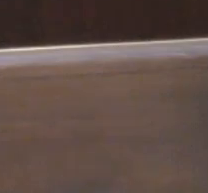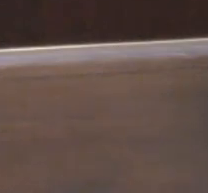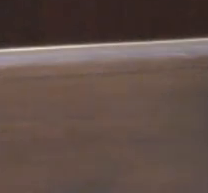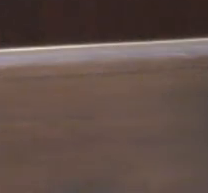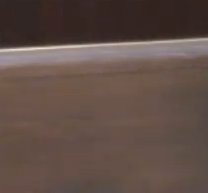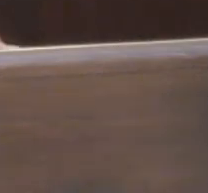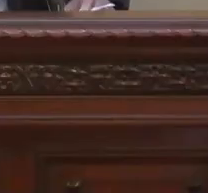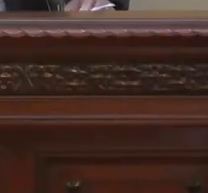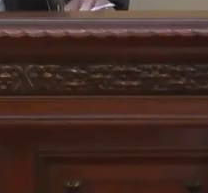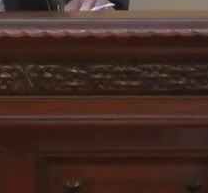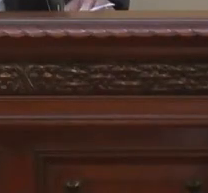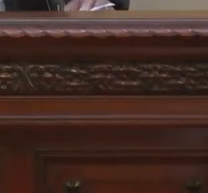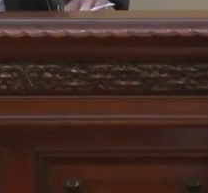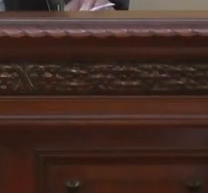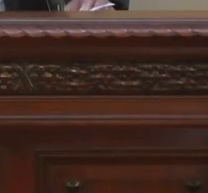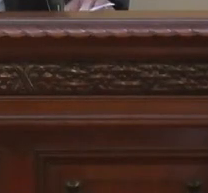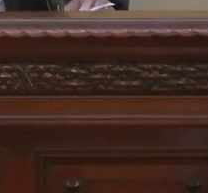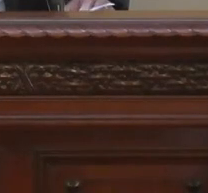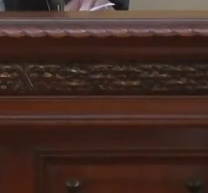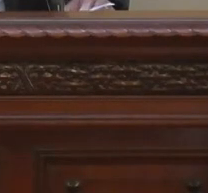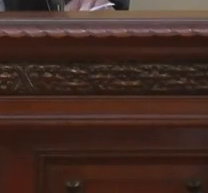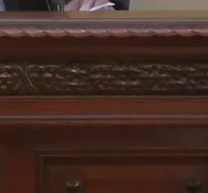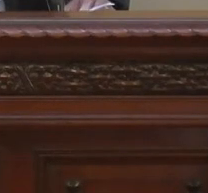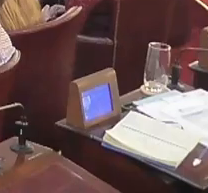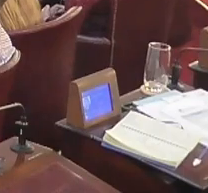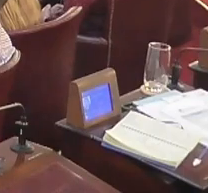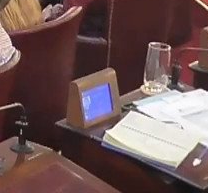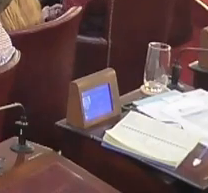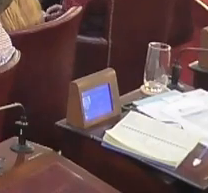mensaje. Bien, a votación el cuarto intermedio, aprobado.